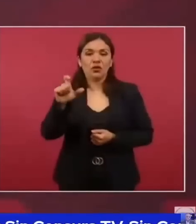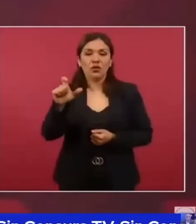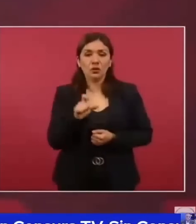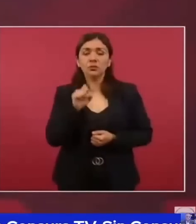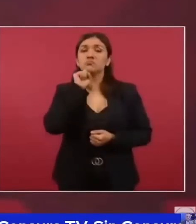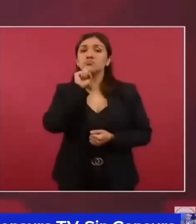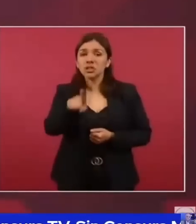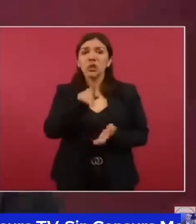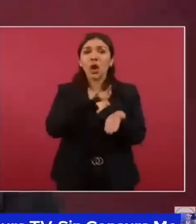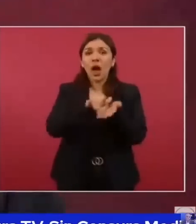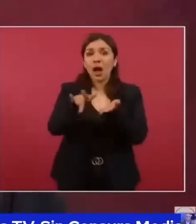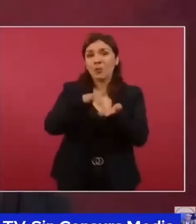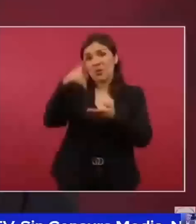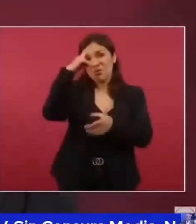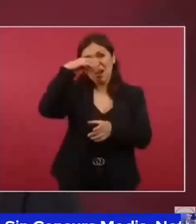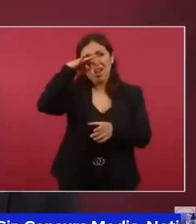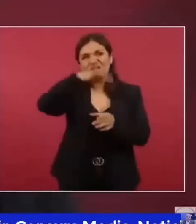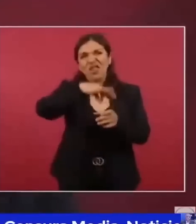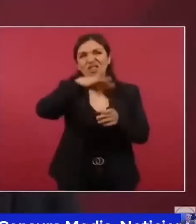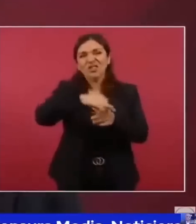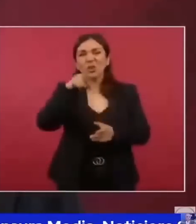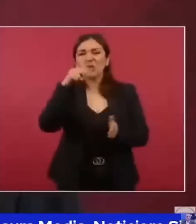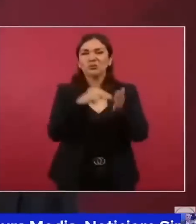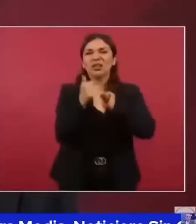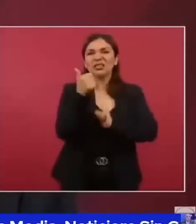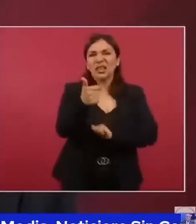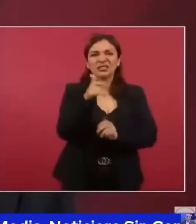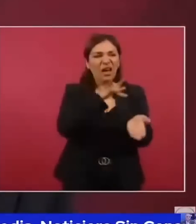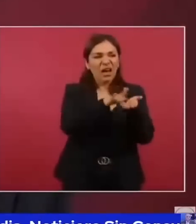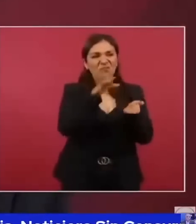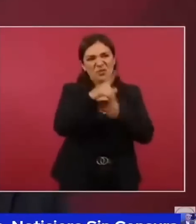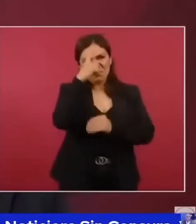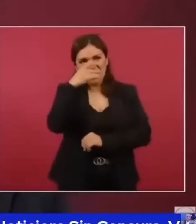apoyó el fraude electoral del 2006. No lo saben.